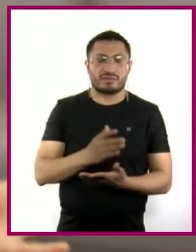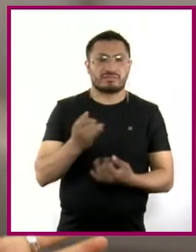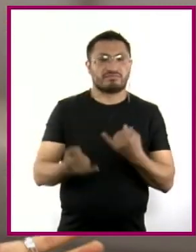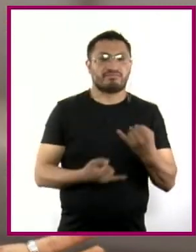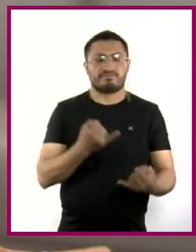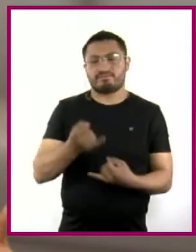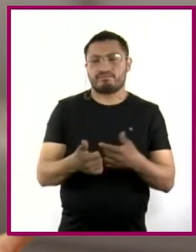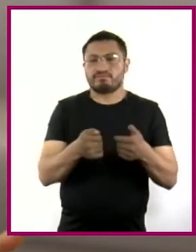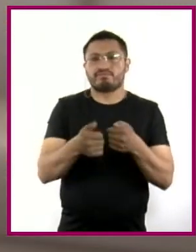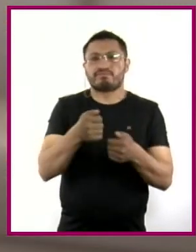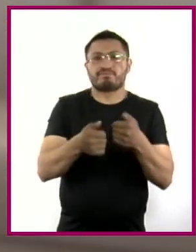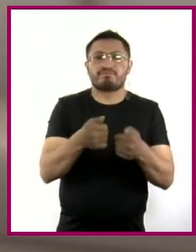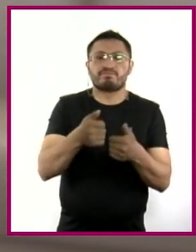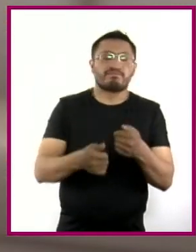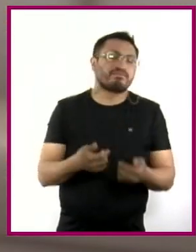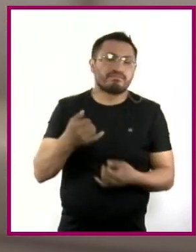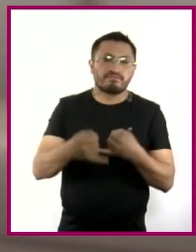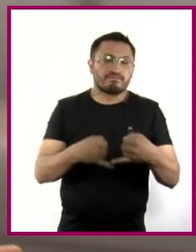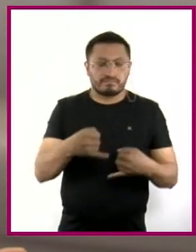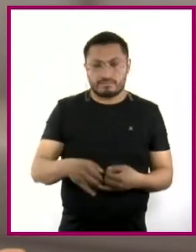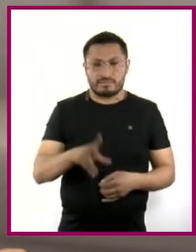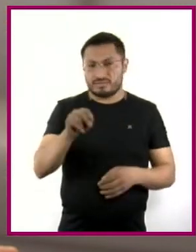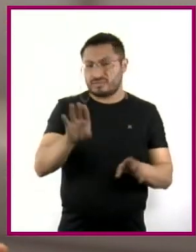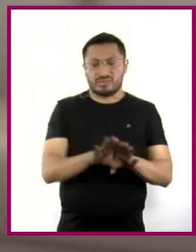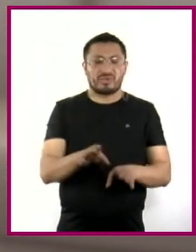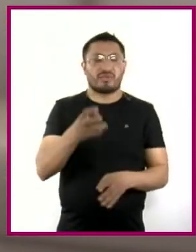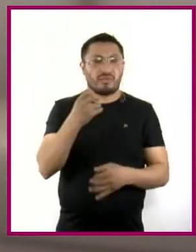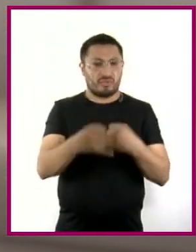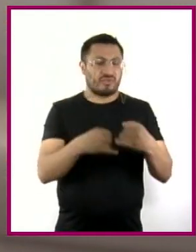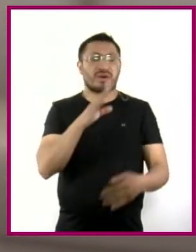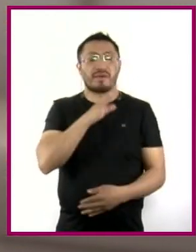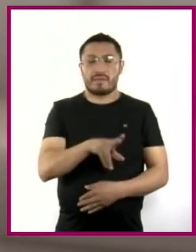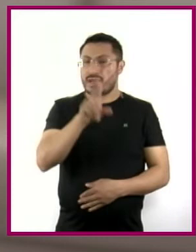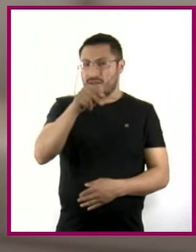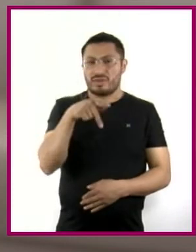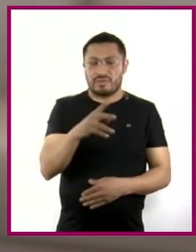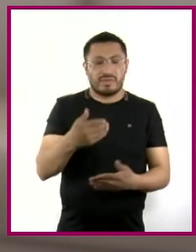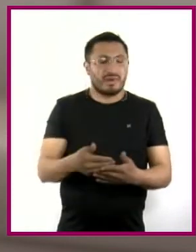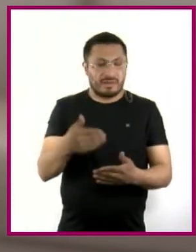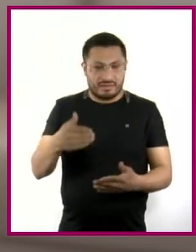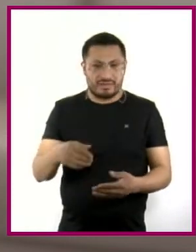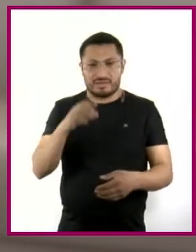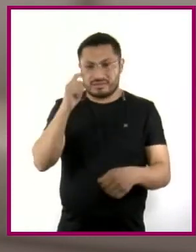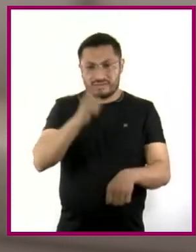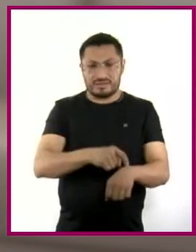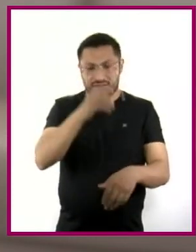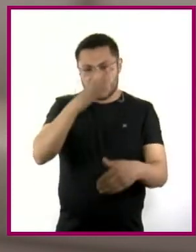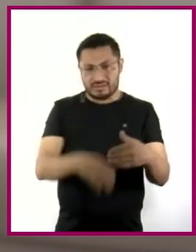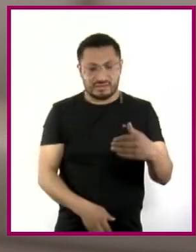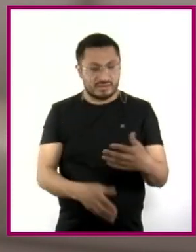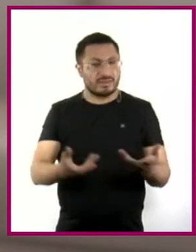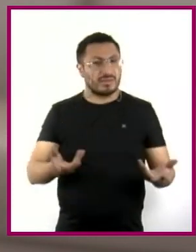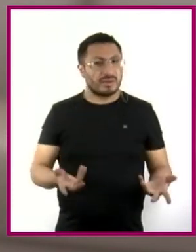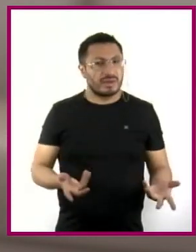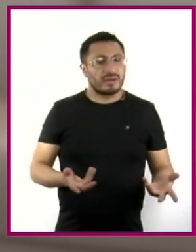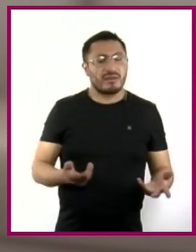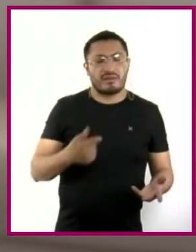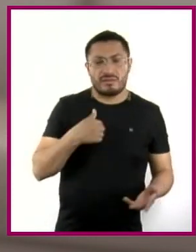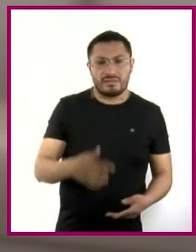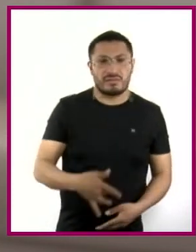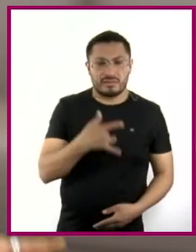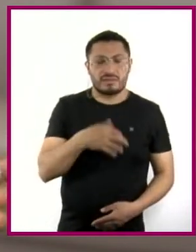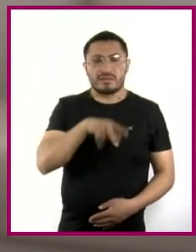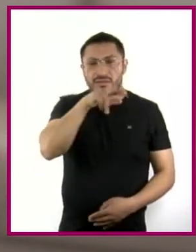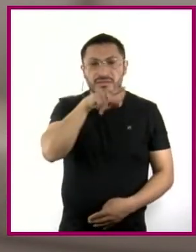en ese juego. No digo que jugar esté mal, pero hace rato que se nos acabó el tiempo en el cyber, sentí